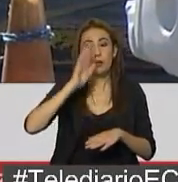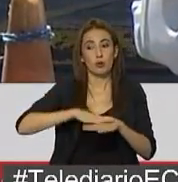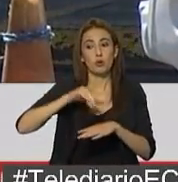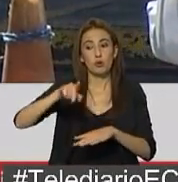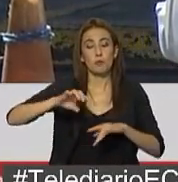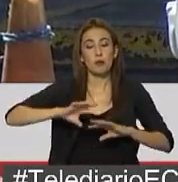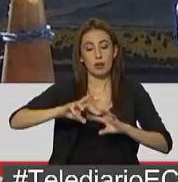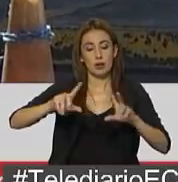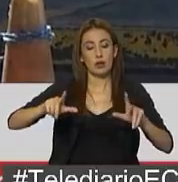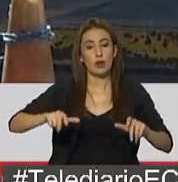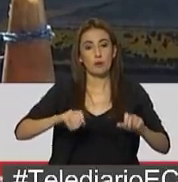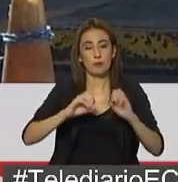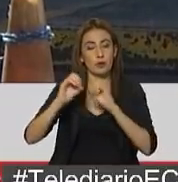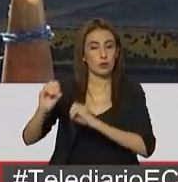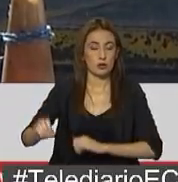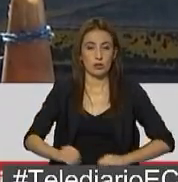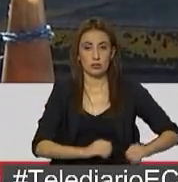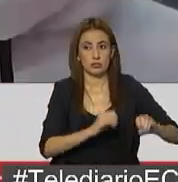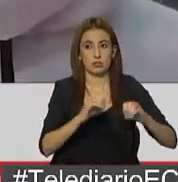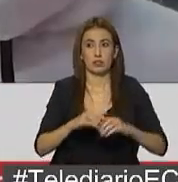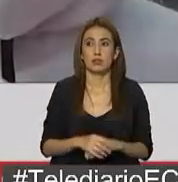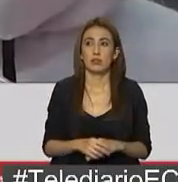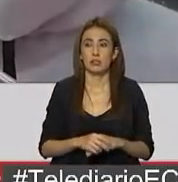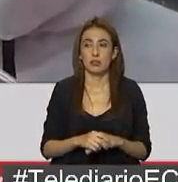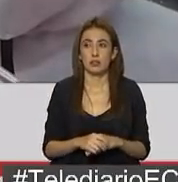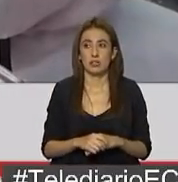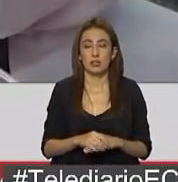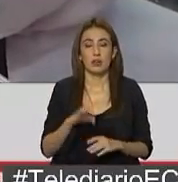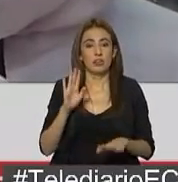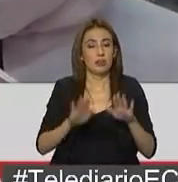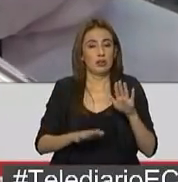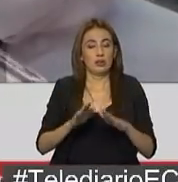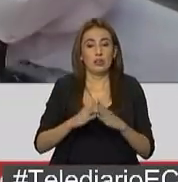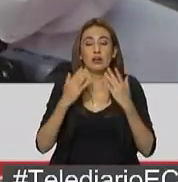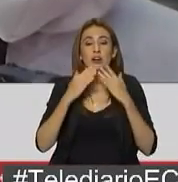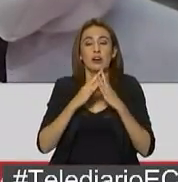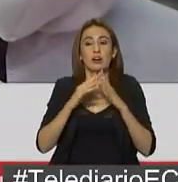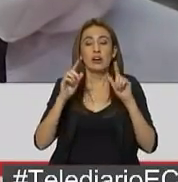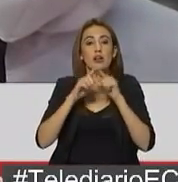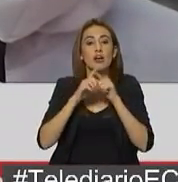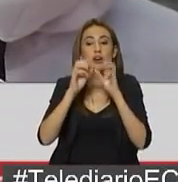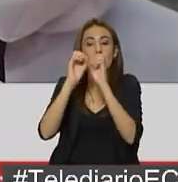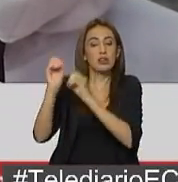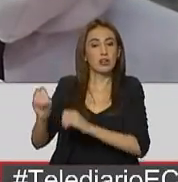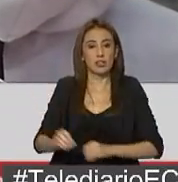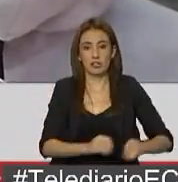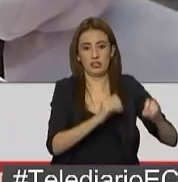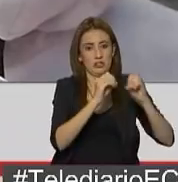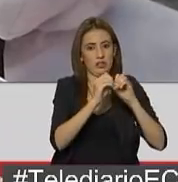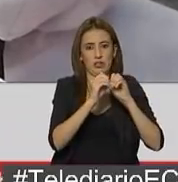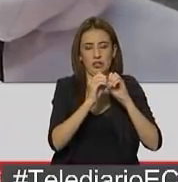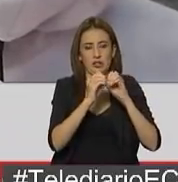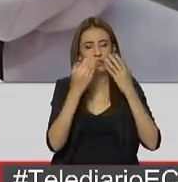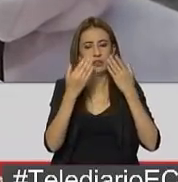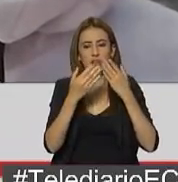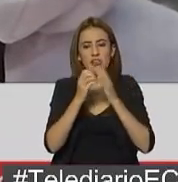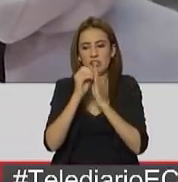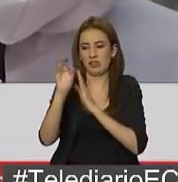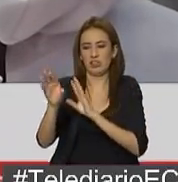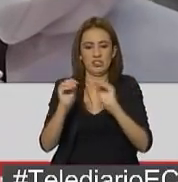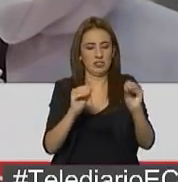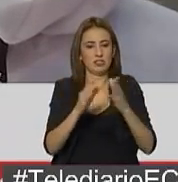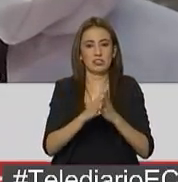delincuencia organizada por los escándalos de corrupción. A través de una triangulación se transfirió a través de la figura